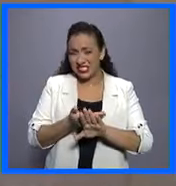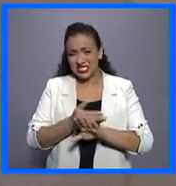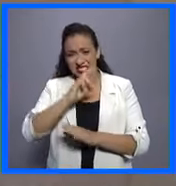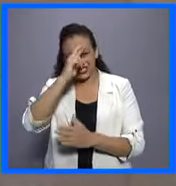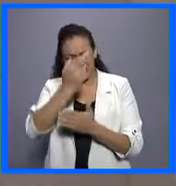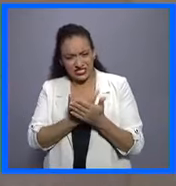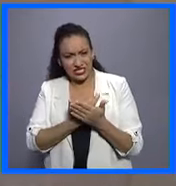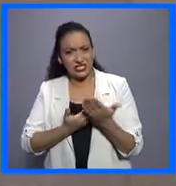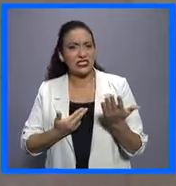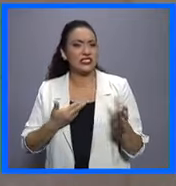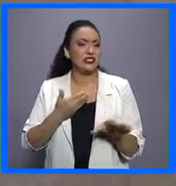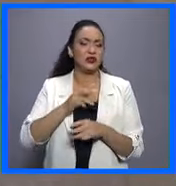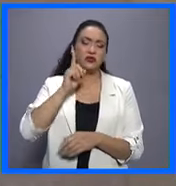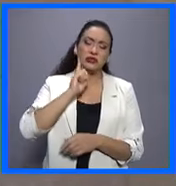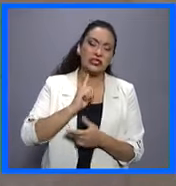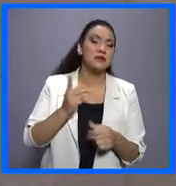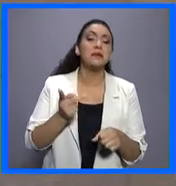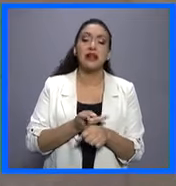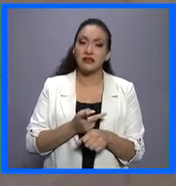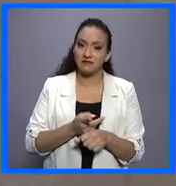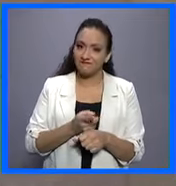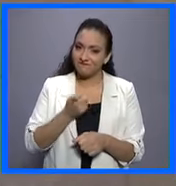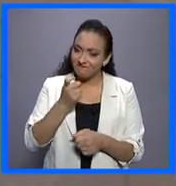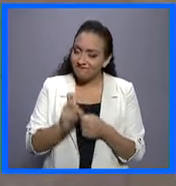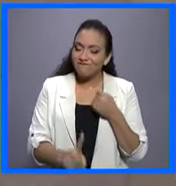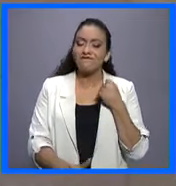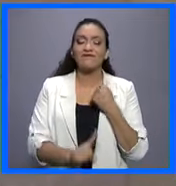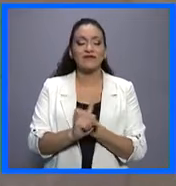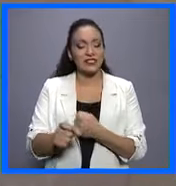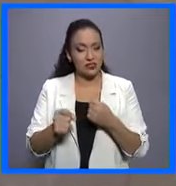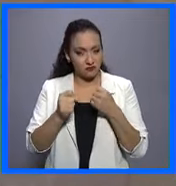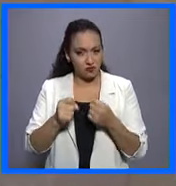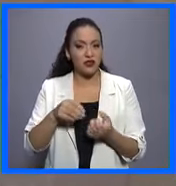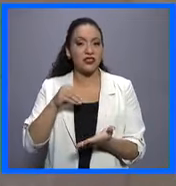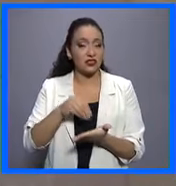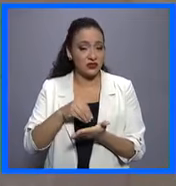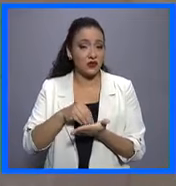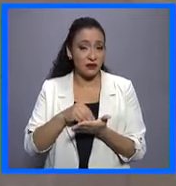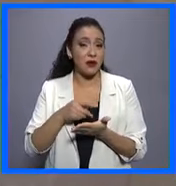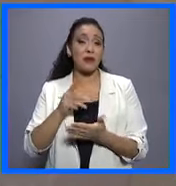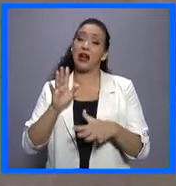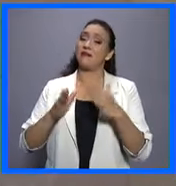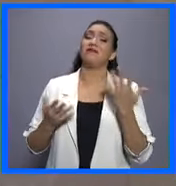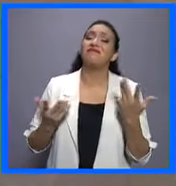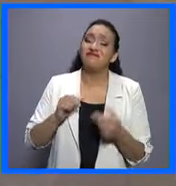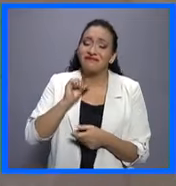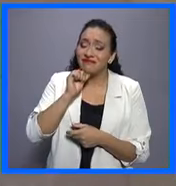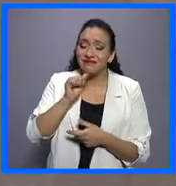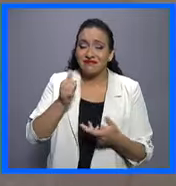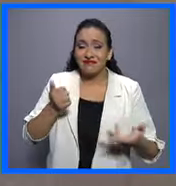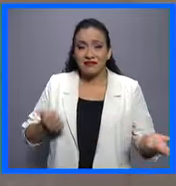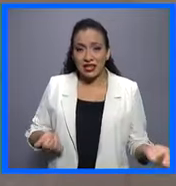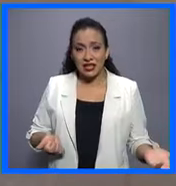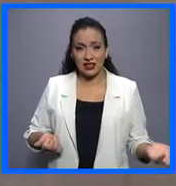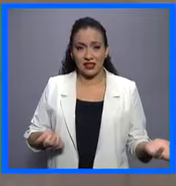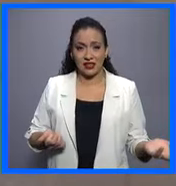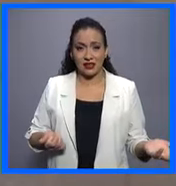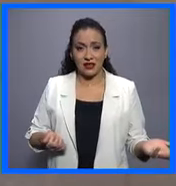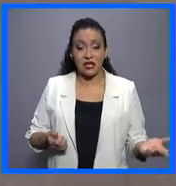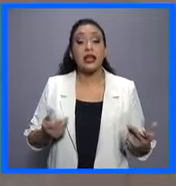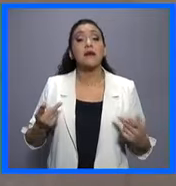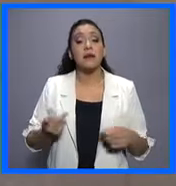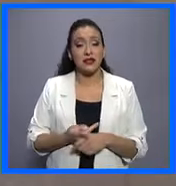desafortunadamente, sigue siendo un problema tan invisible que no basta con